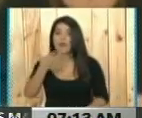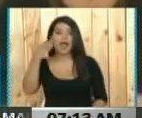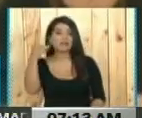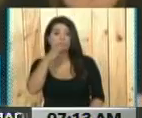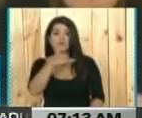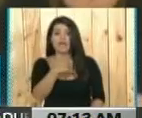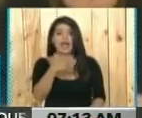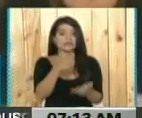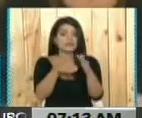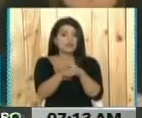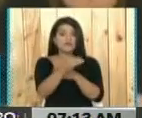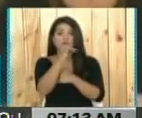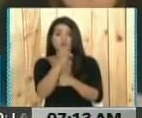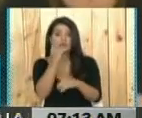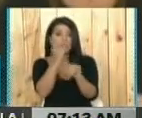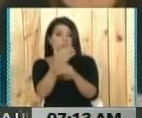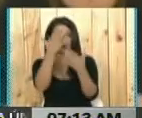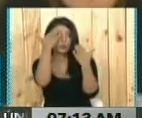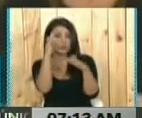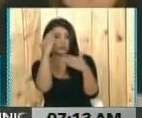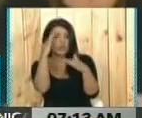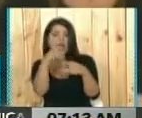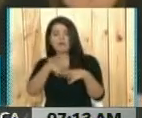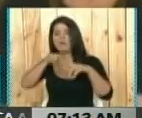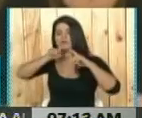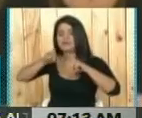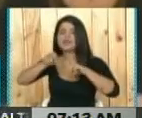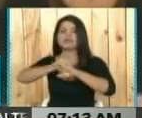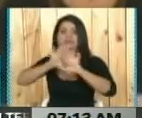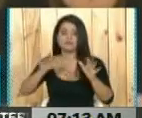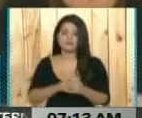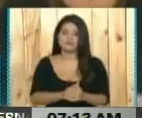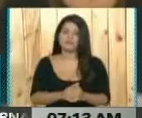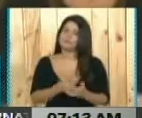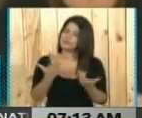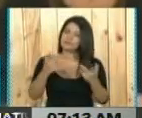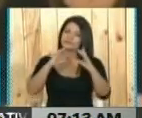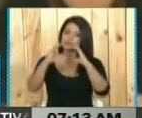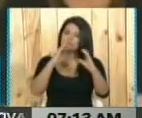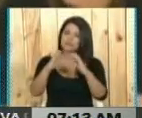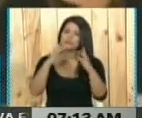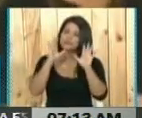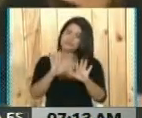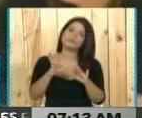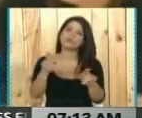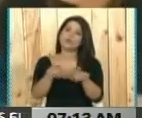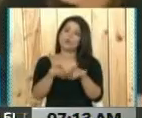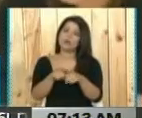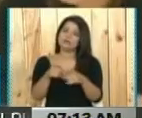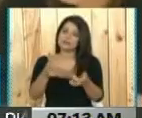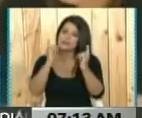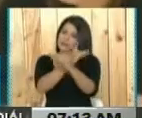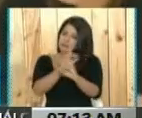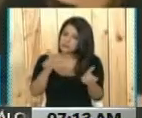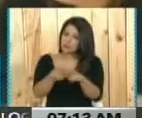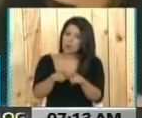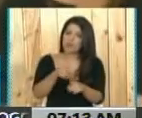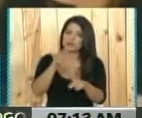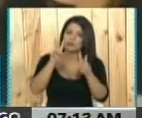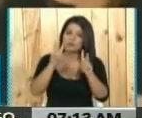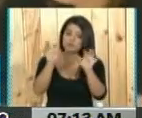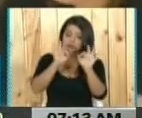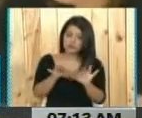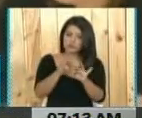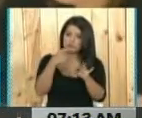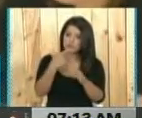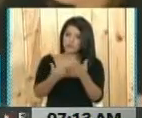de las tecnologías de información y comunicación. Nuestro modelo comunicacional es una alternativa democratizadora frente al modelo neoliberal